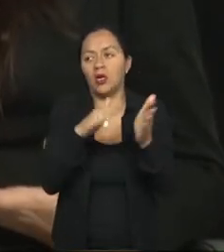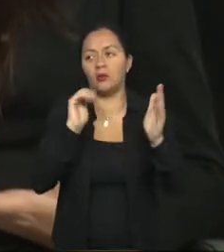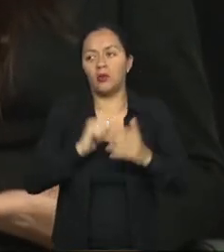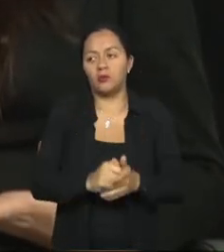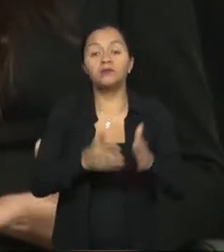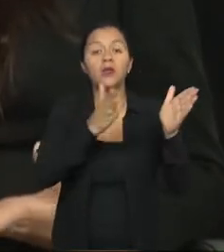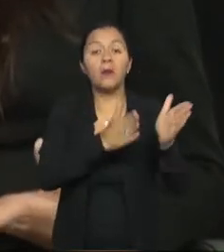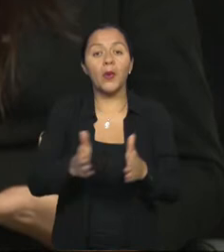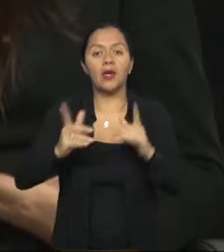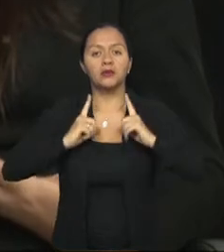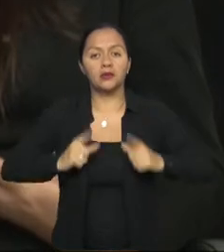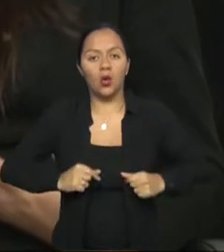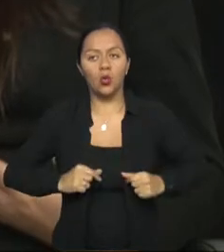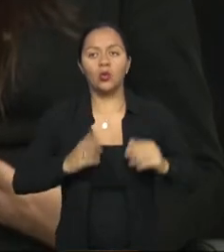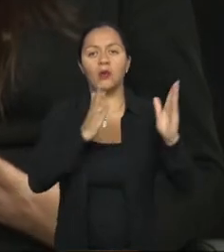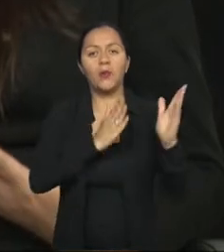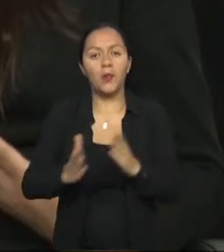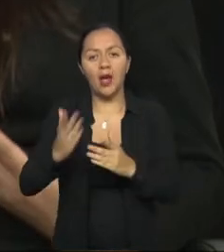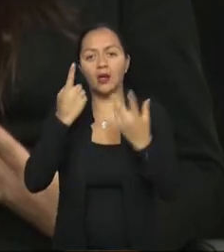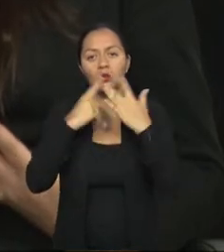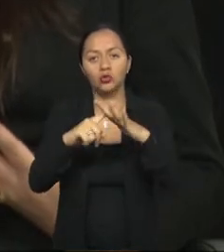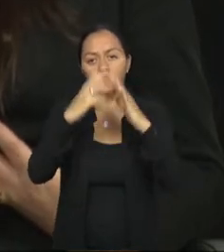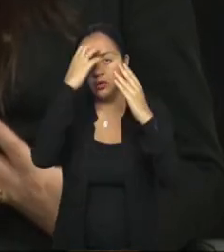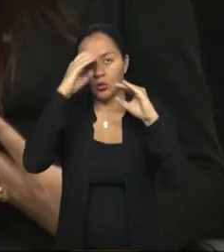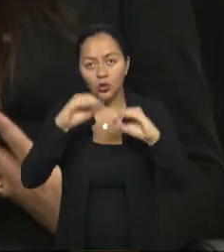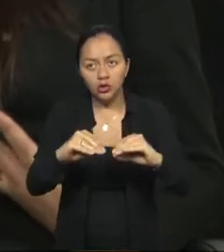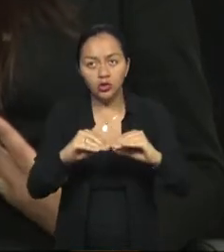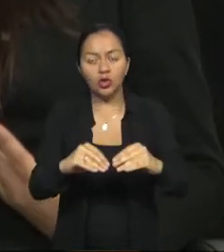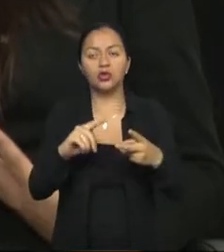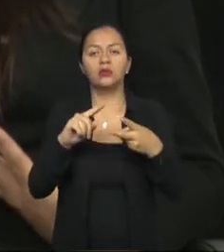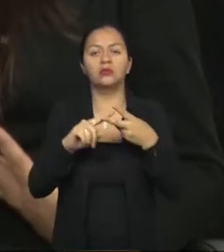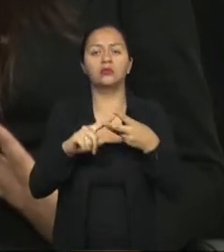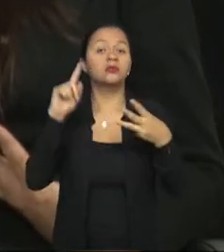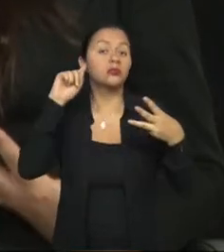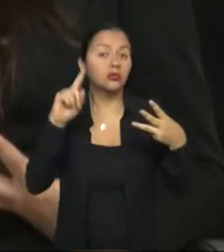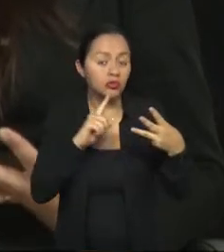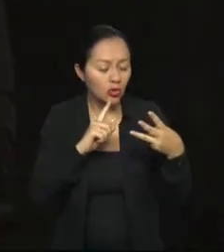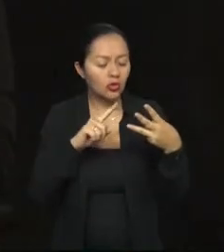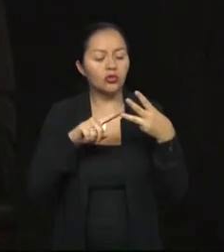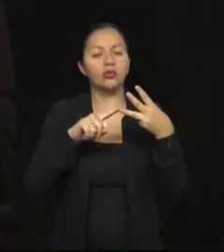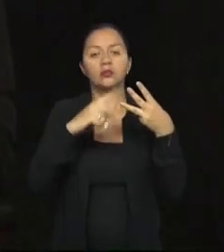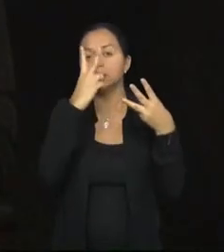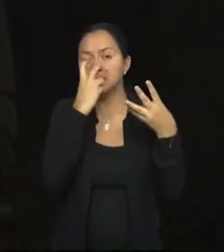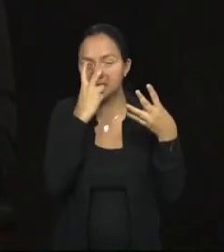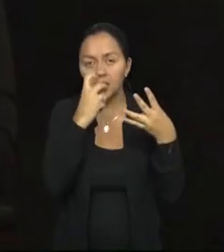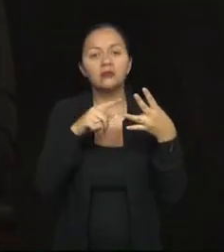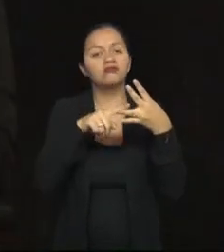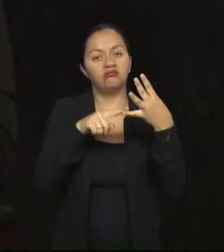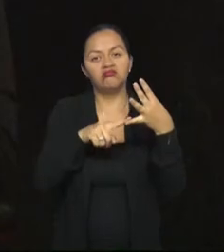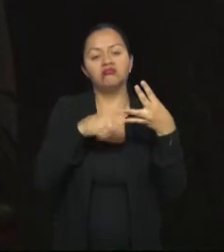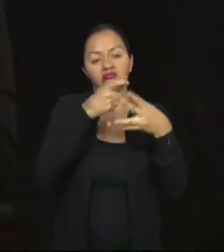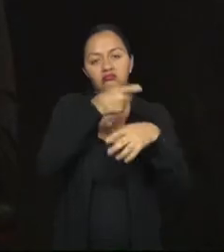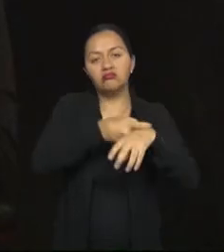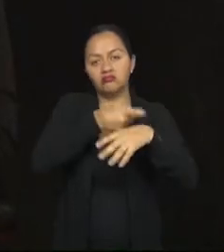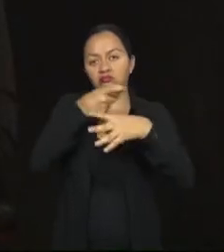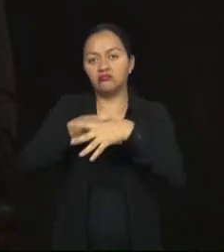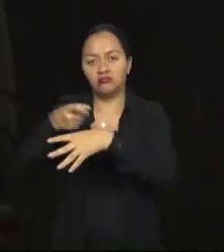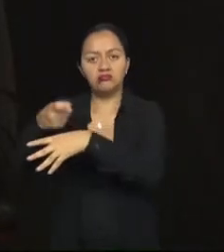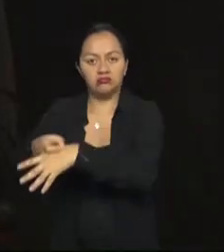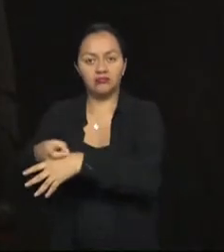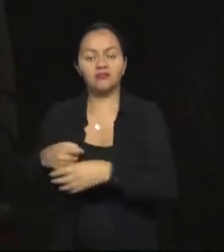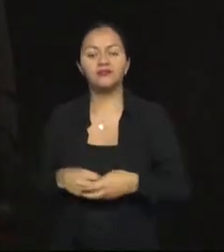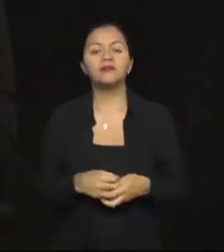salud, en inclusión educativa, en sordera, en ceguera, específicos de cada discapacidad